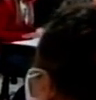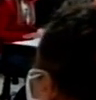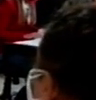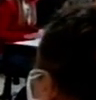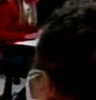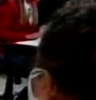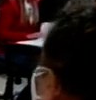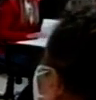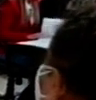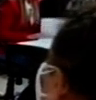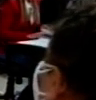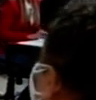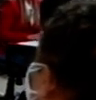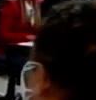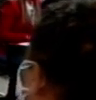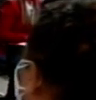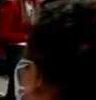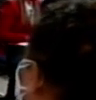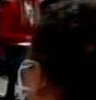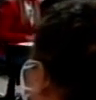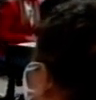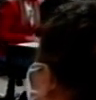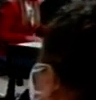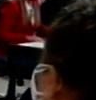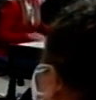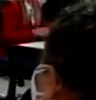académico, profesor en la Universidad